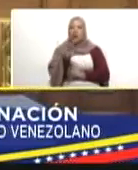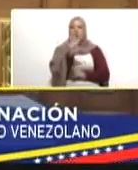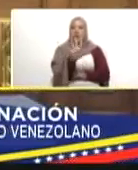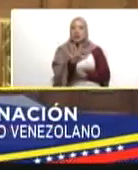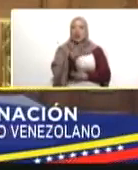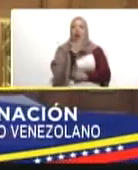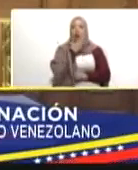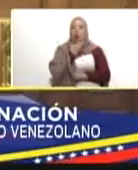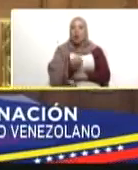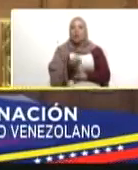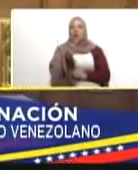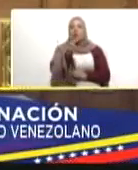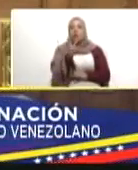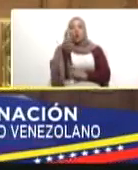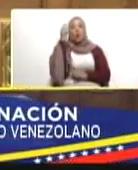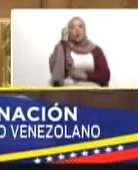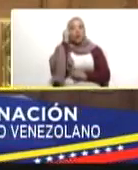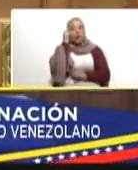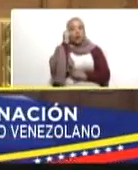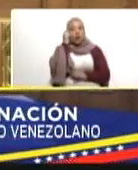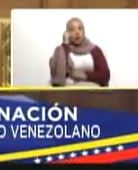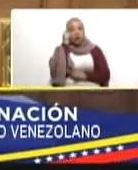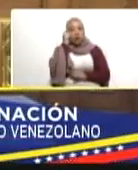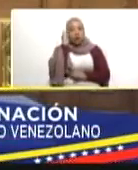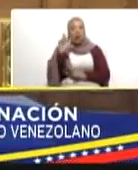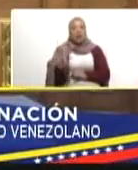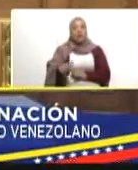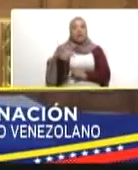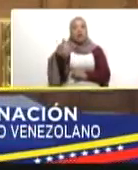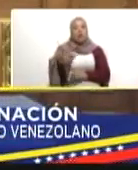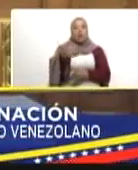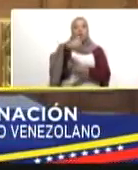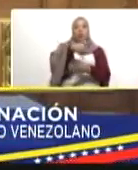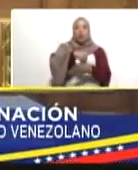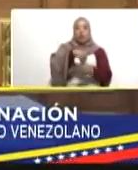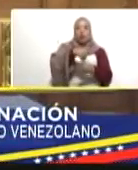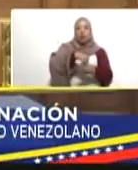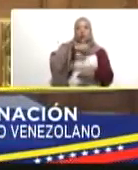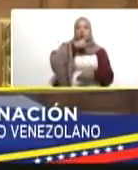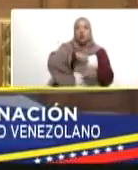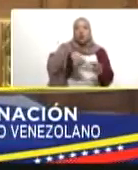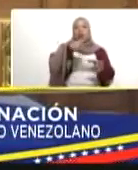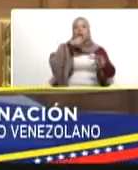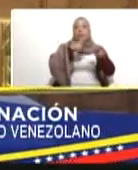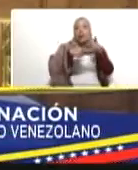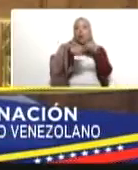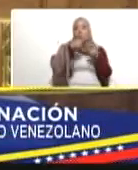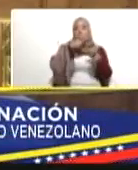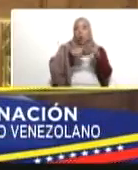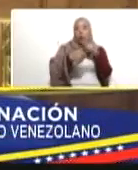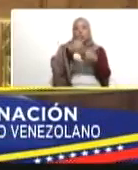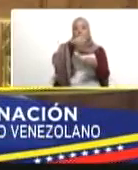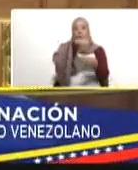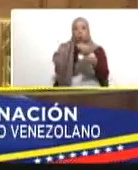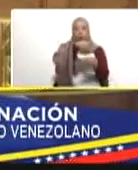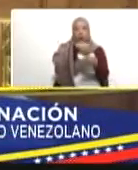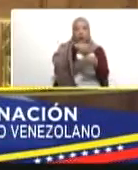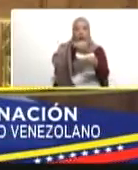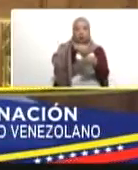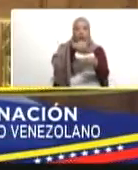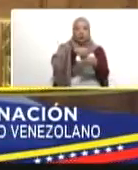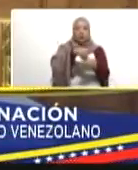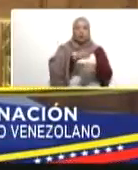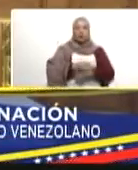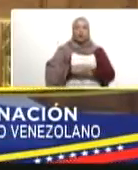diciembre apenas dos días después del histórico referéndum por la guayana